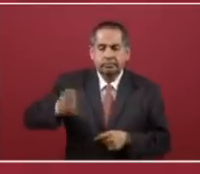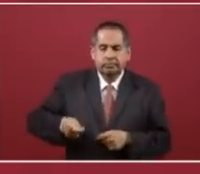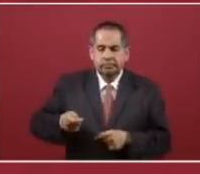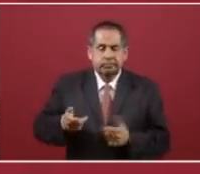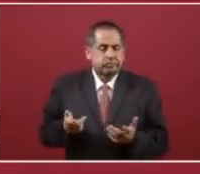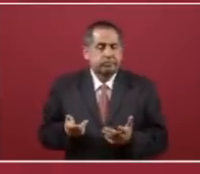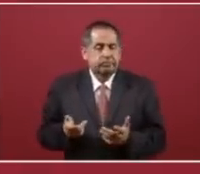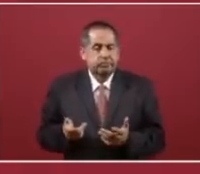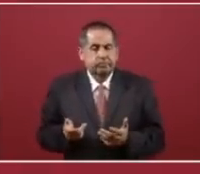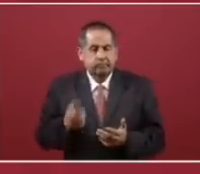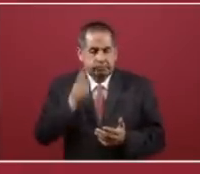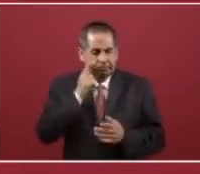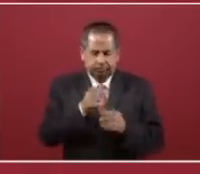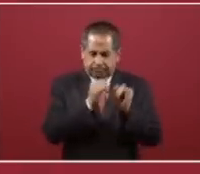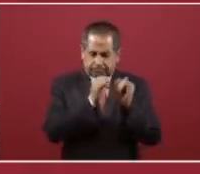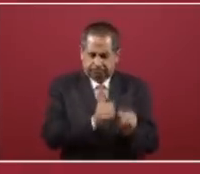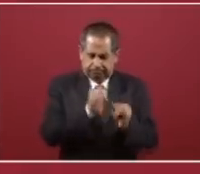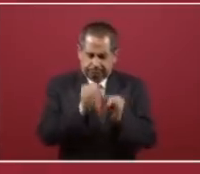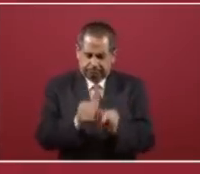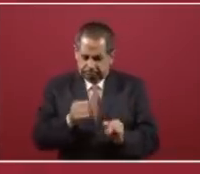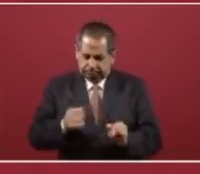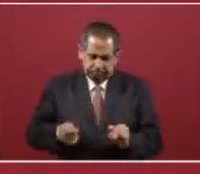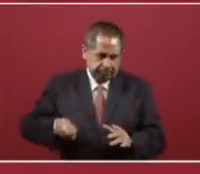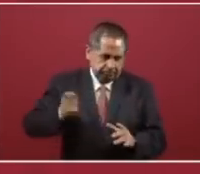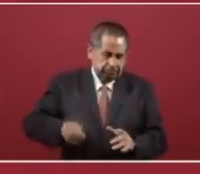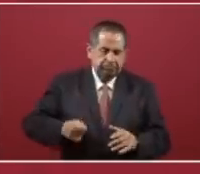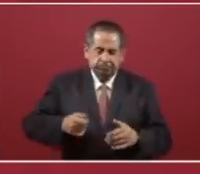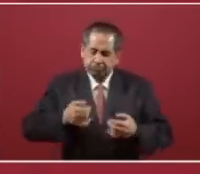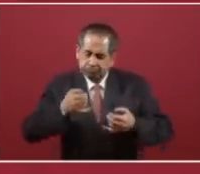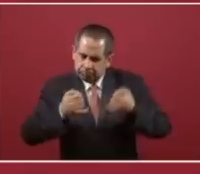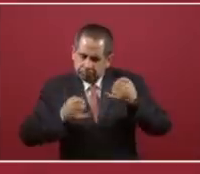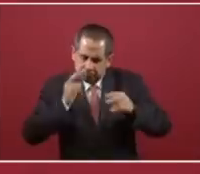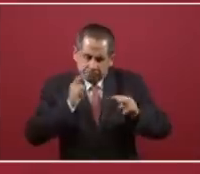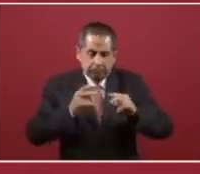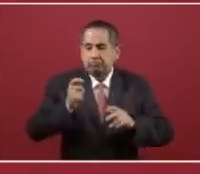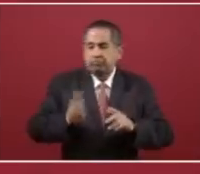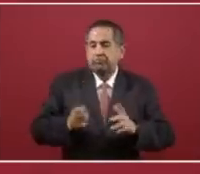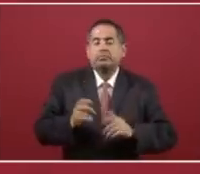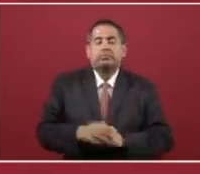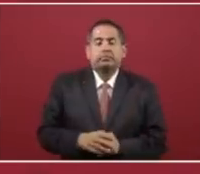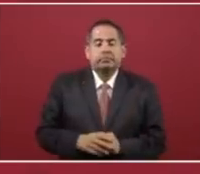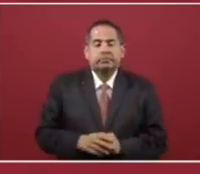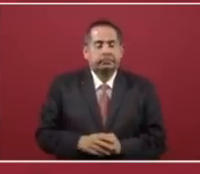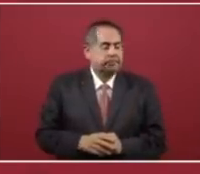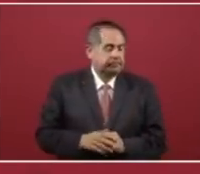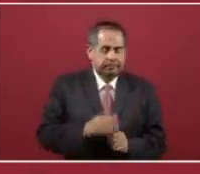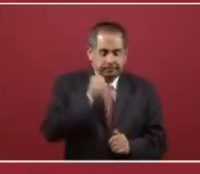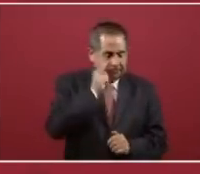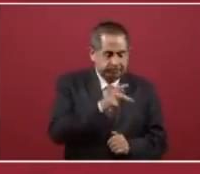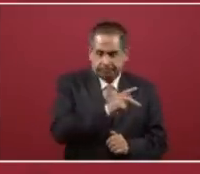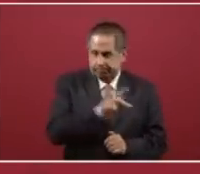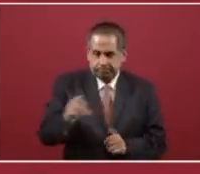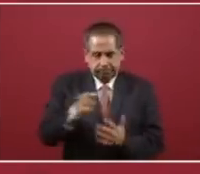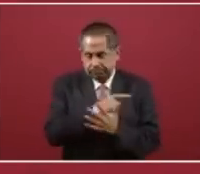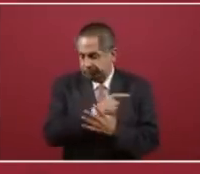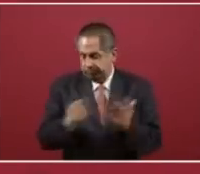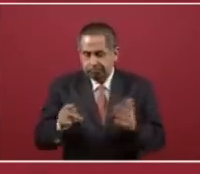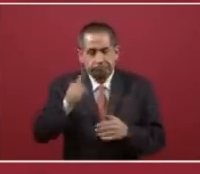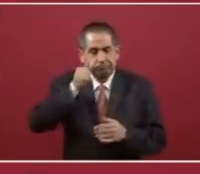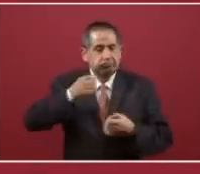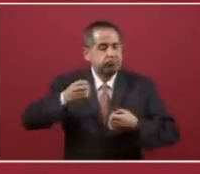norma particular cuando realizan un juzgamiento entonces en todos los casos el juez